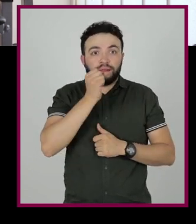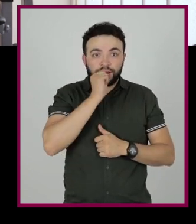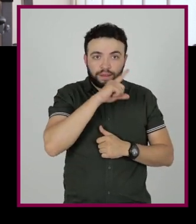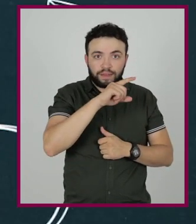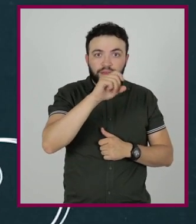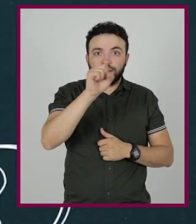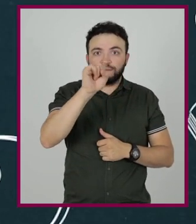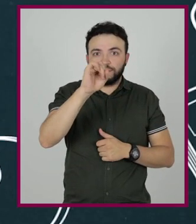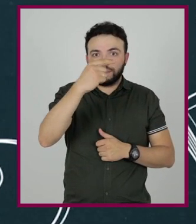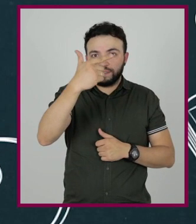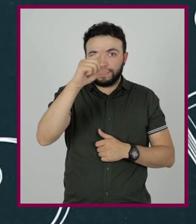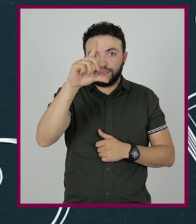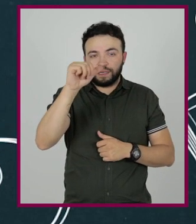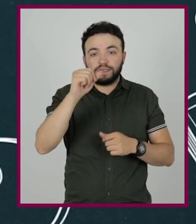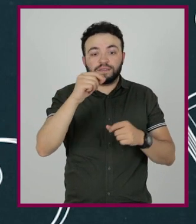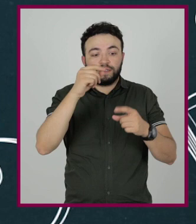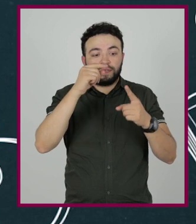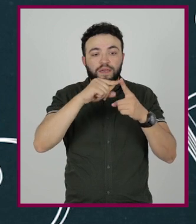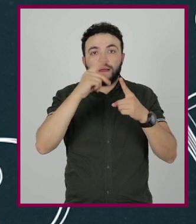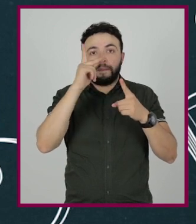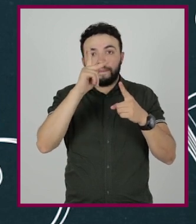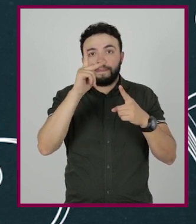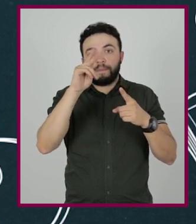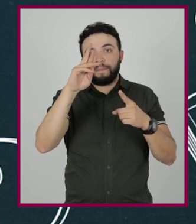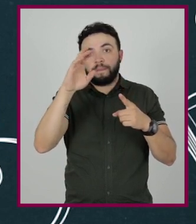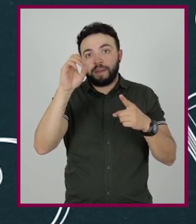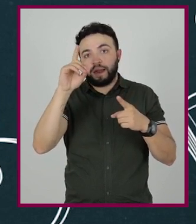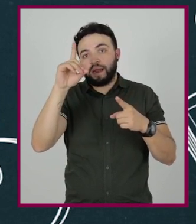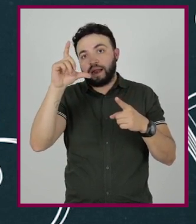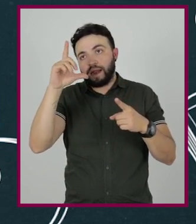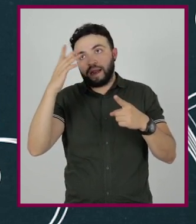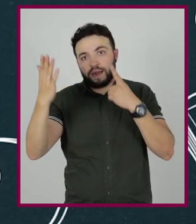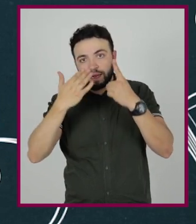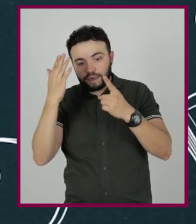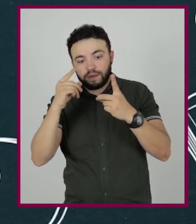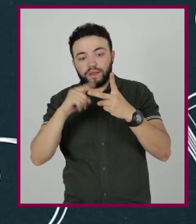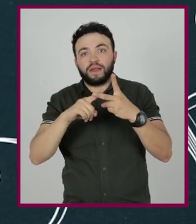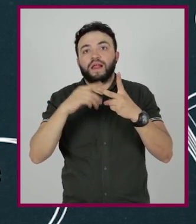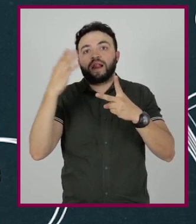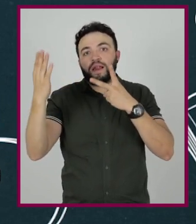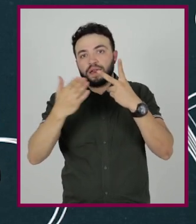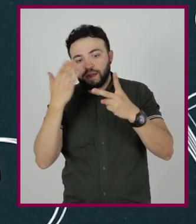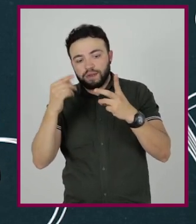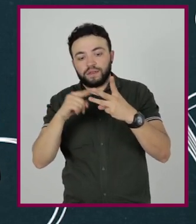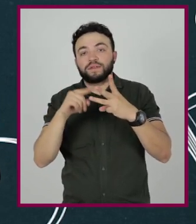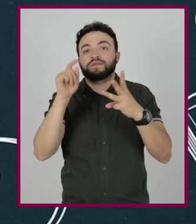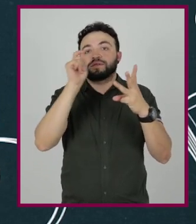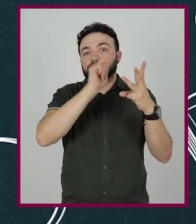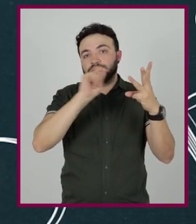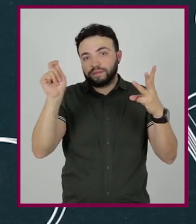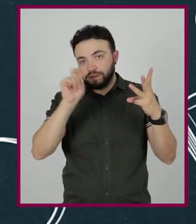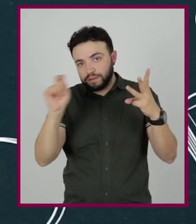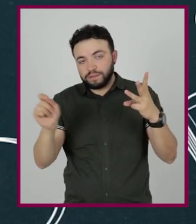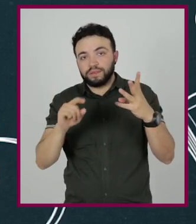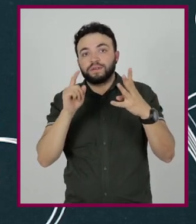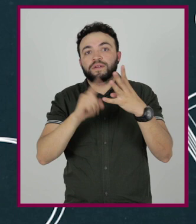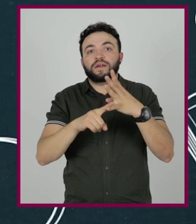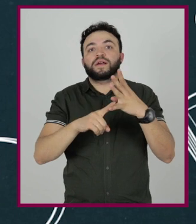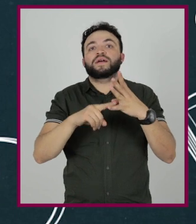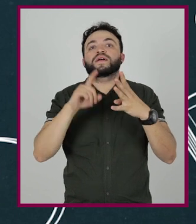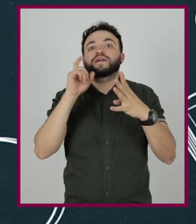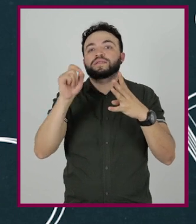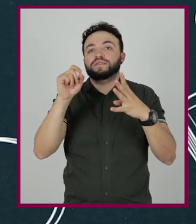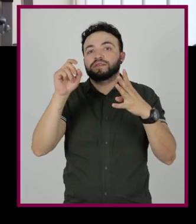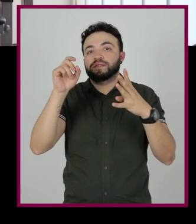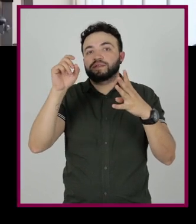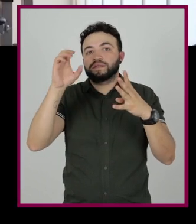también son siglas. Así es. P de prelectura, L de lectura comprensiva, S de subrayado, la segunda P de